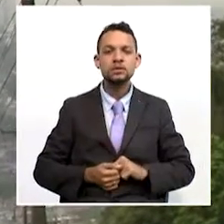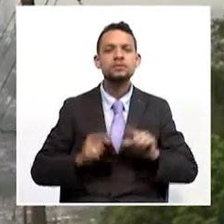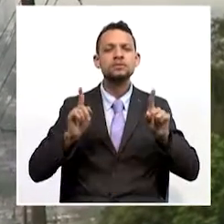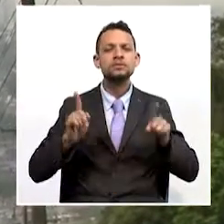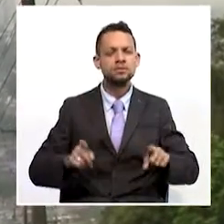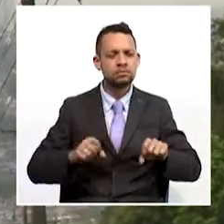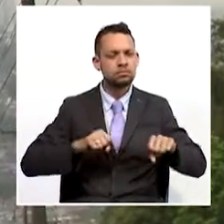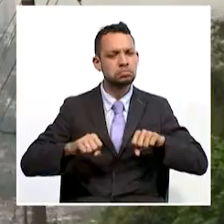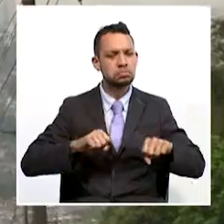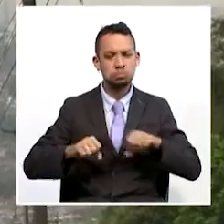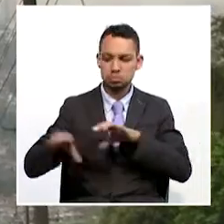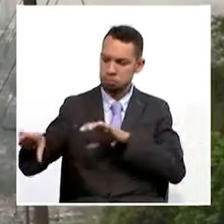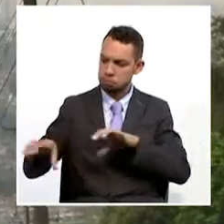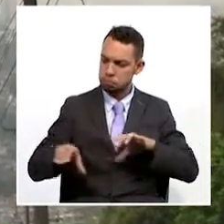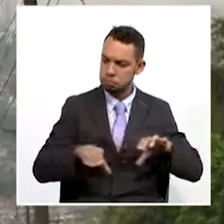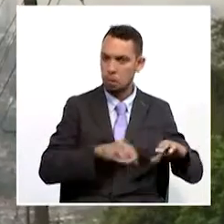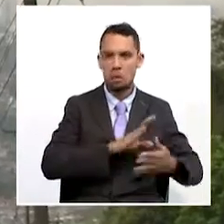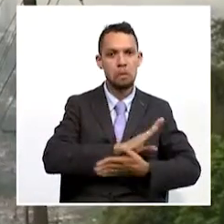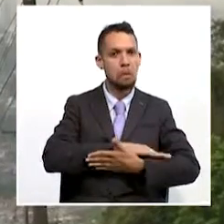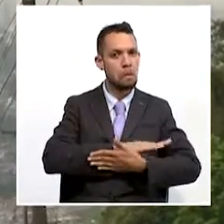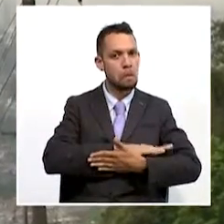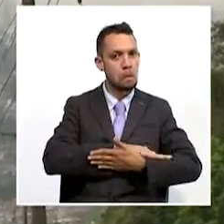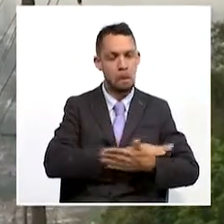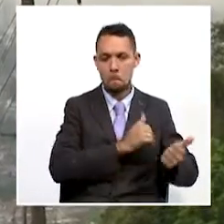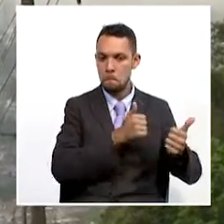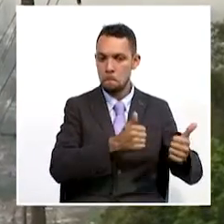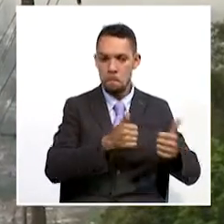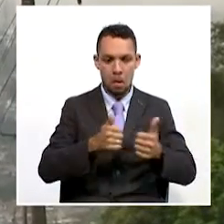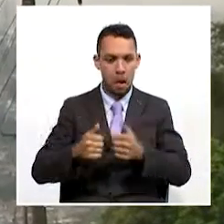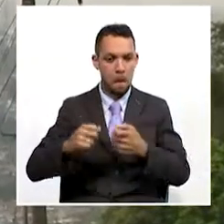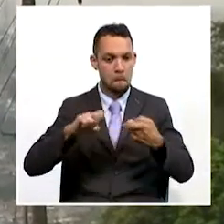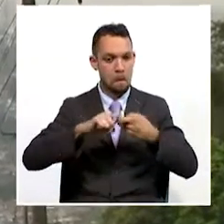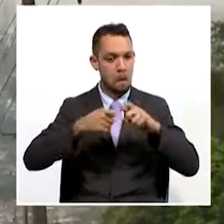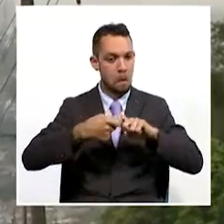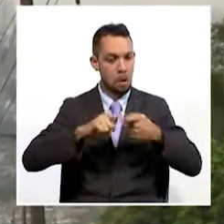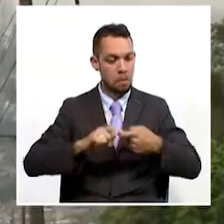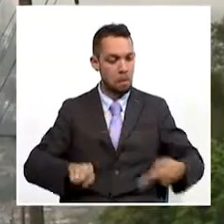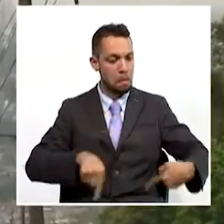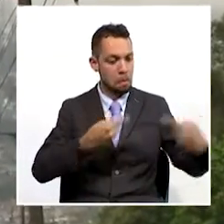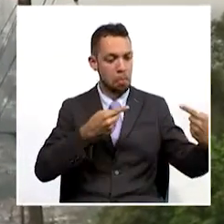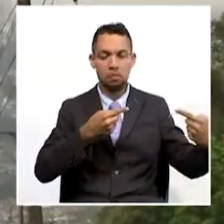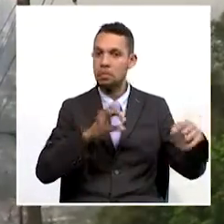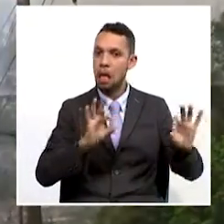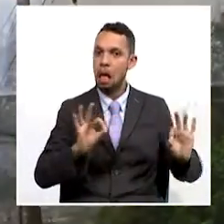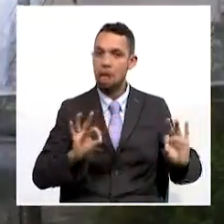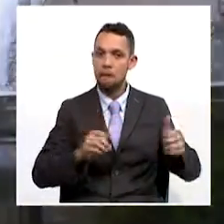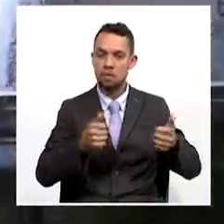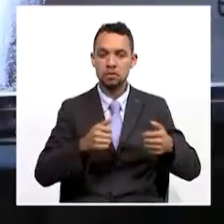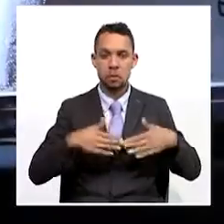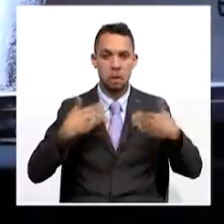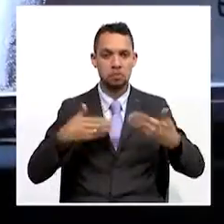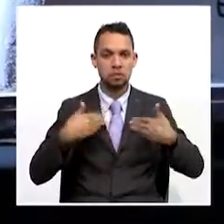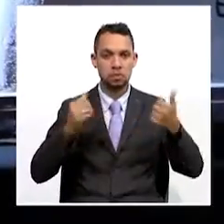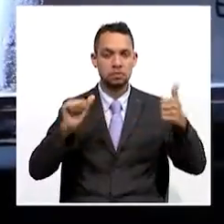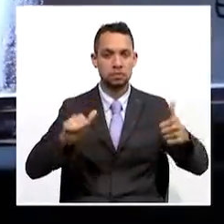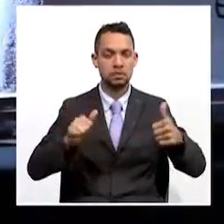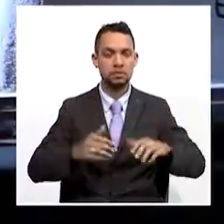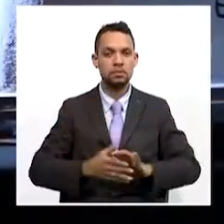Estuvo muy tranquila la fiesta, no se presentaron problemas, riñas, todo el mundo disfrutó al máximo.